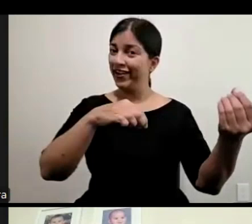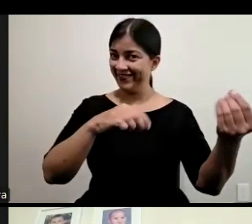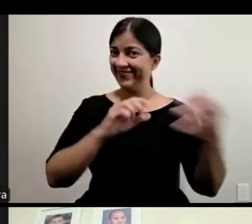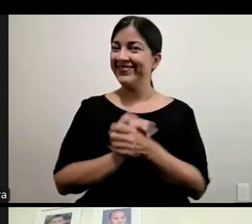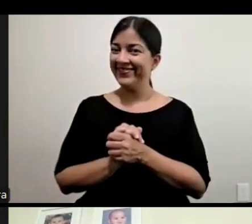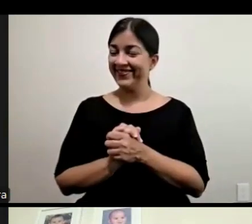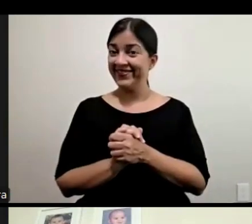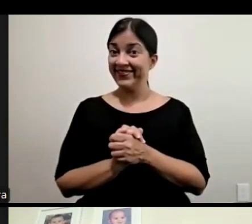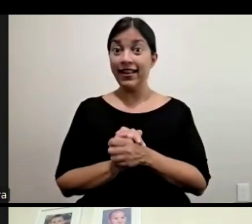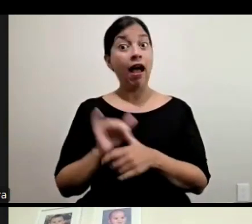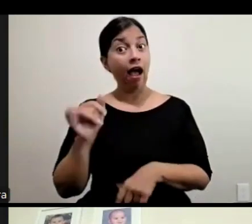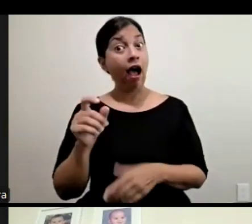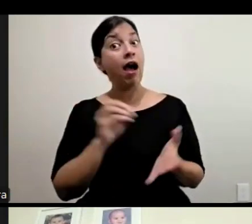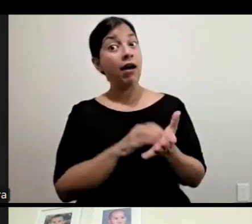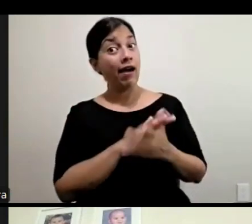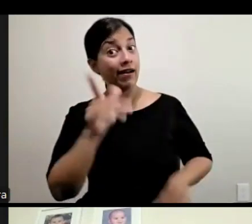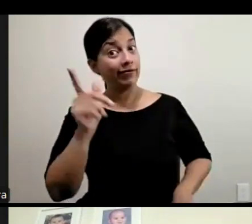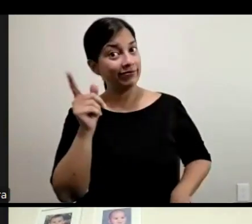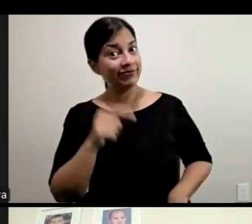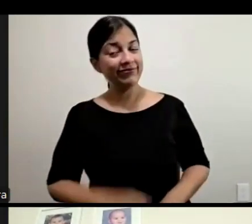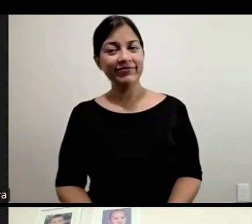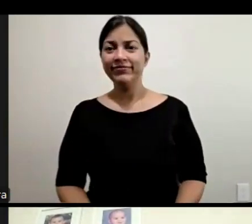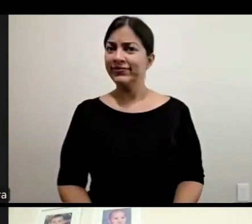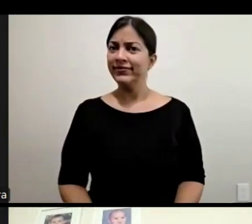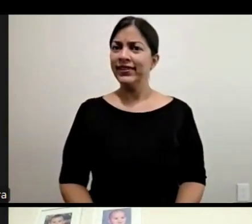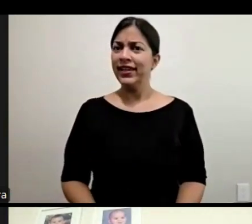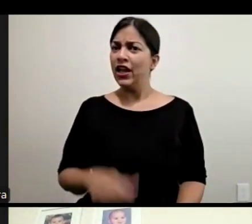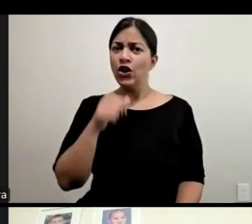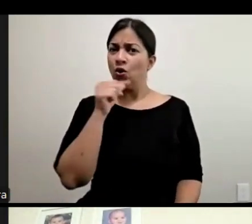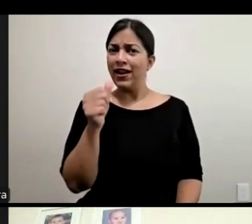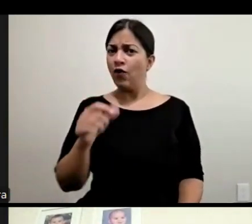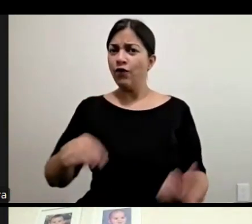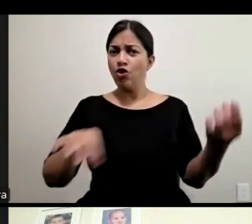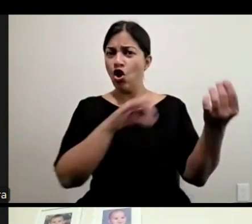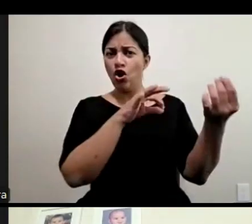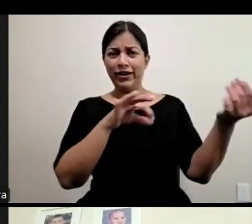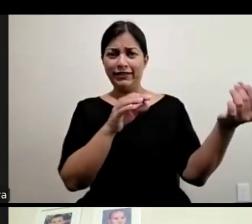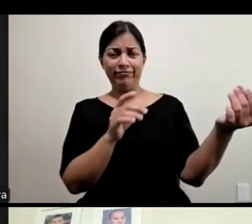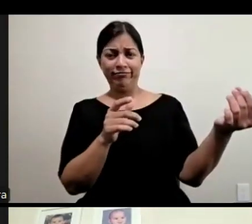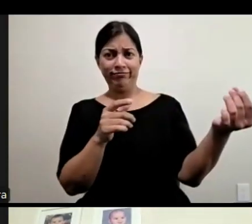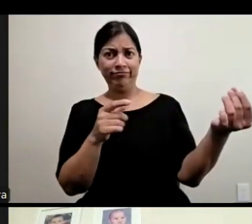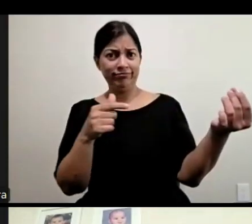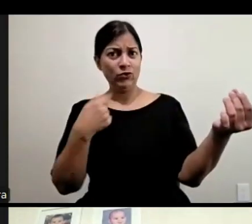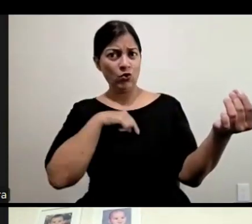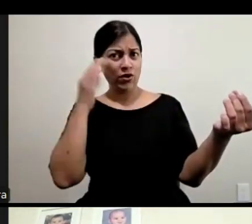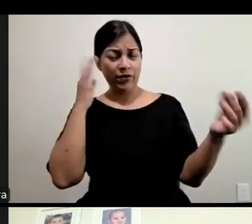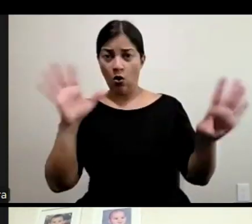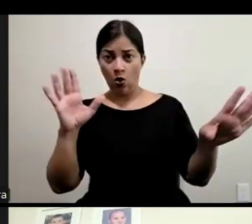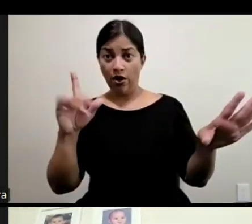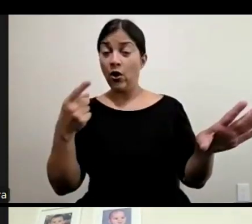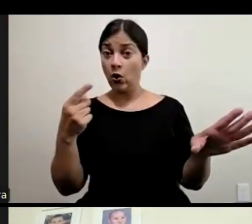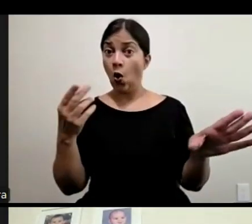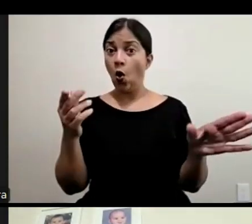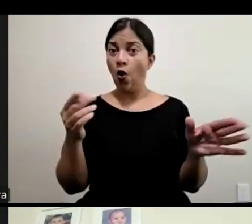no era el violín normal que nosotros conocemos, era un violín bien delgado que se llamaba violín de bolsillo, que en